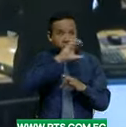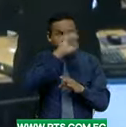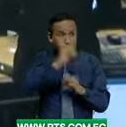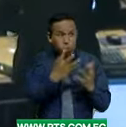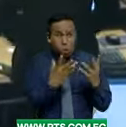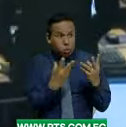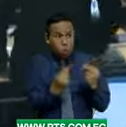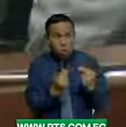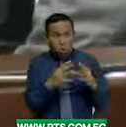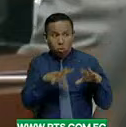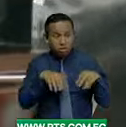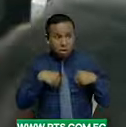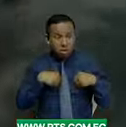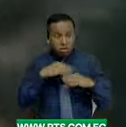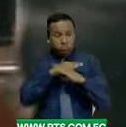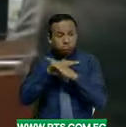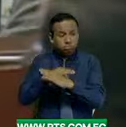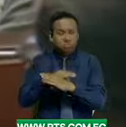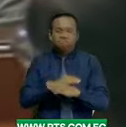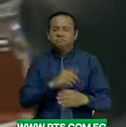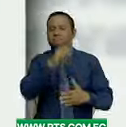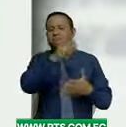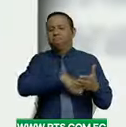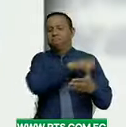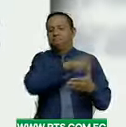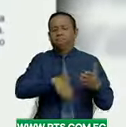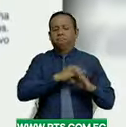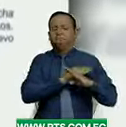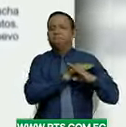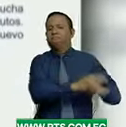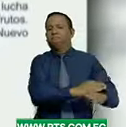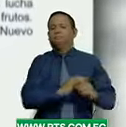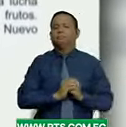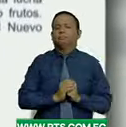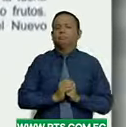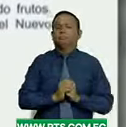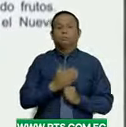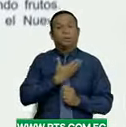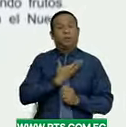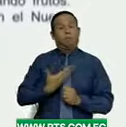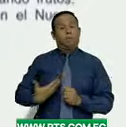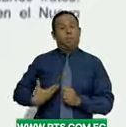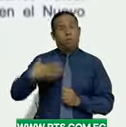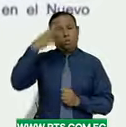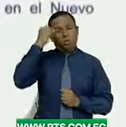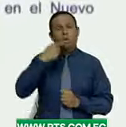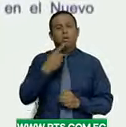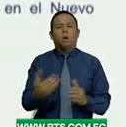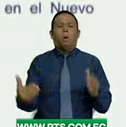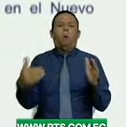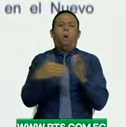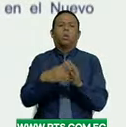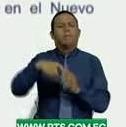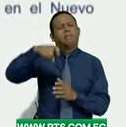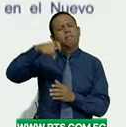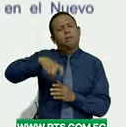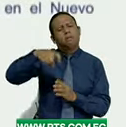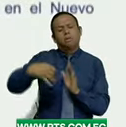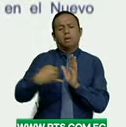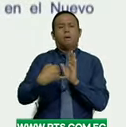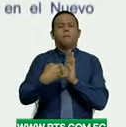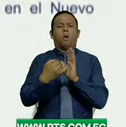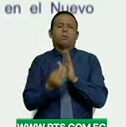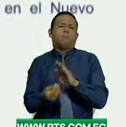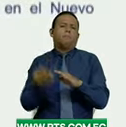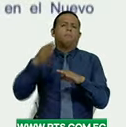mandatario decidió vetarla. Con esta objeción, Noboa insiste en la necesidad de incrementar el IVA y plantea que el